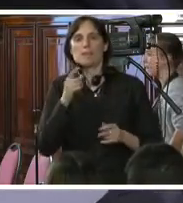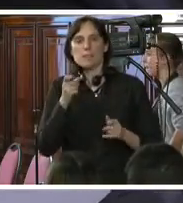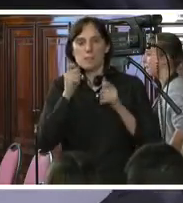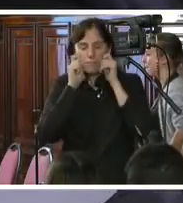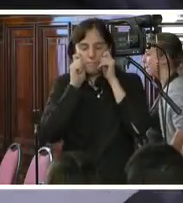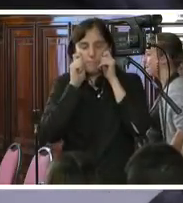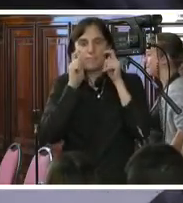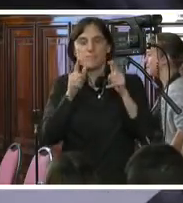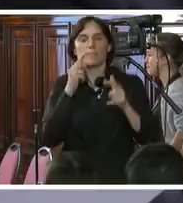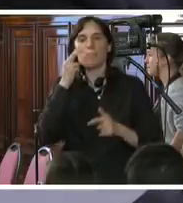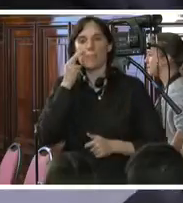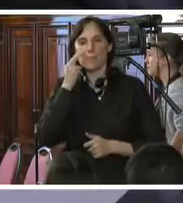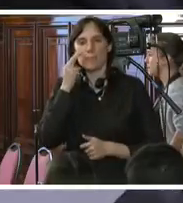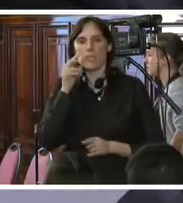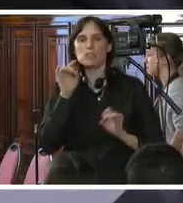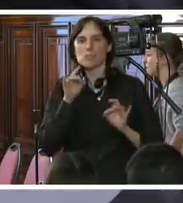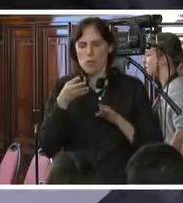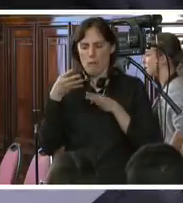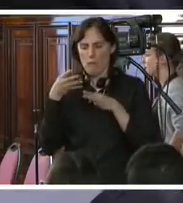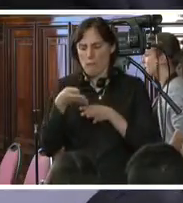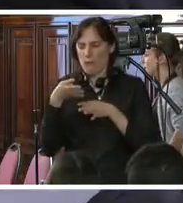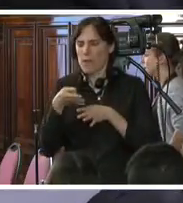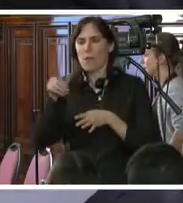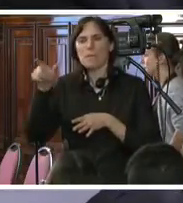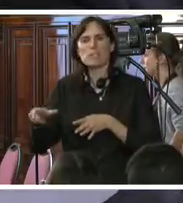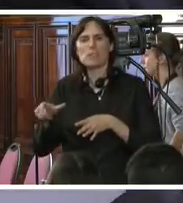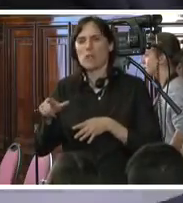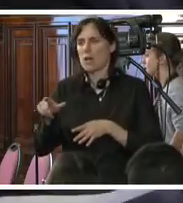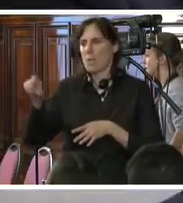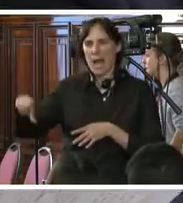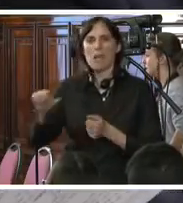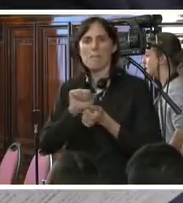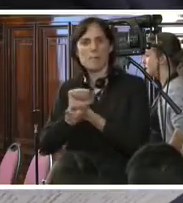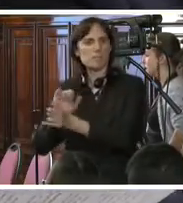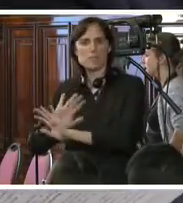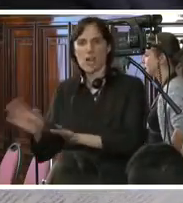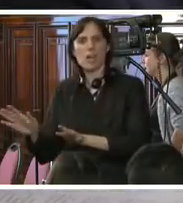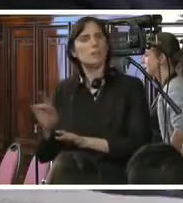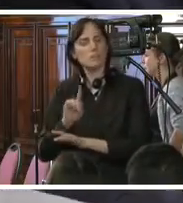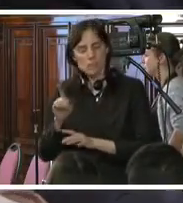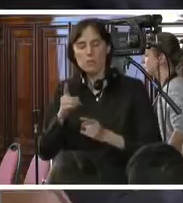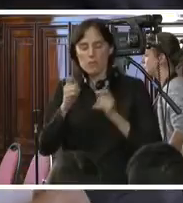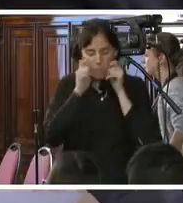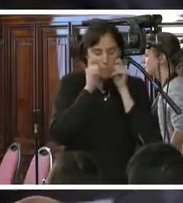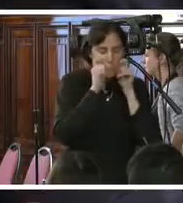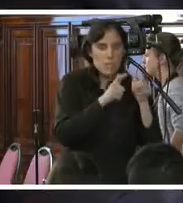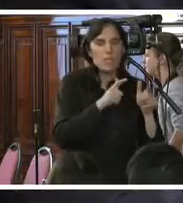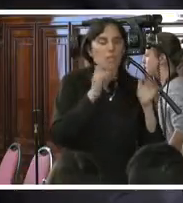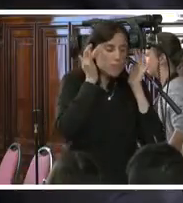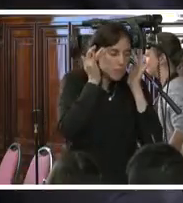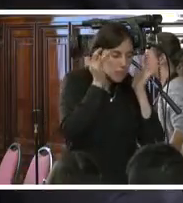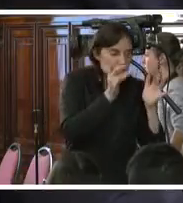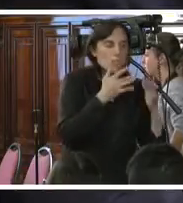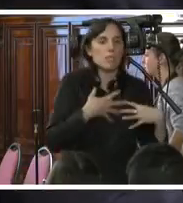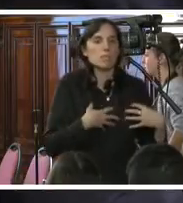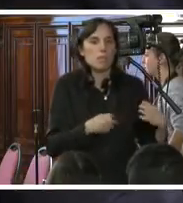problemática solamente desde un enfoque de persecución penal, sino desde un enfoque comprensivo de la salud pública y de la importancia de la educación,